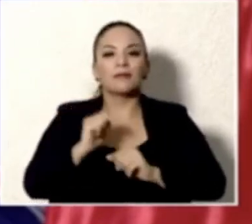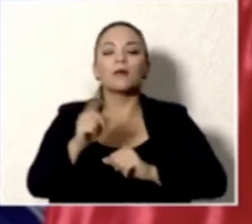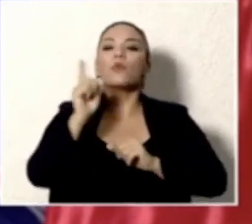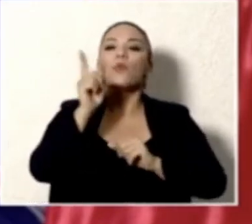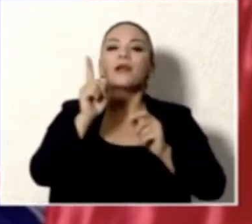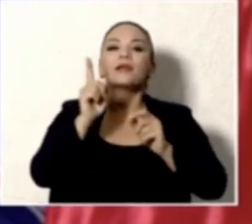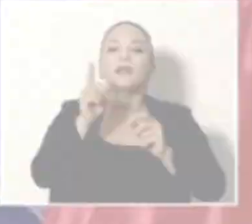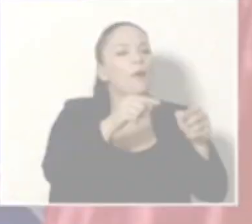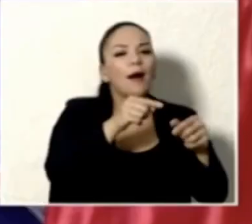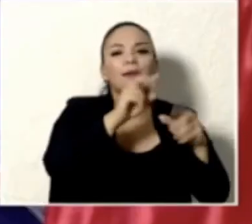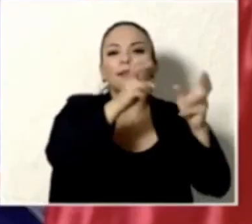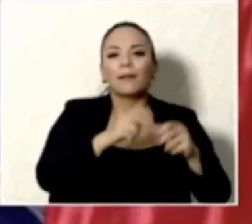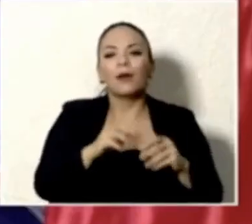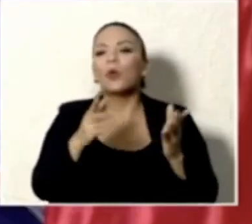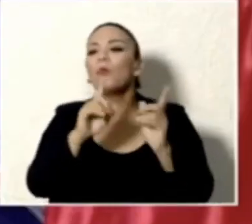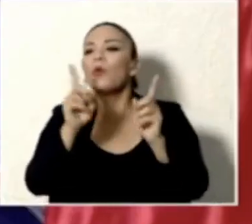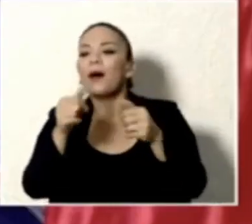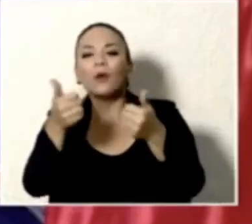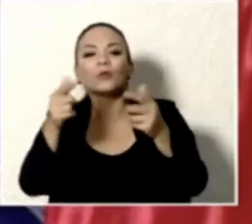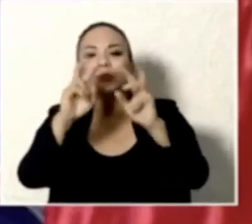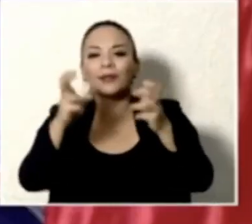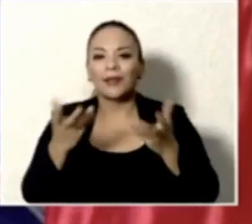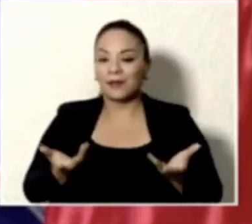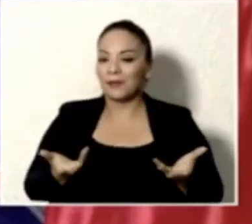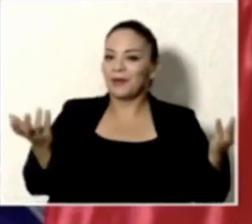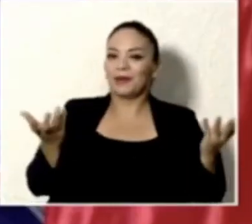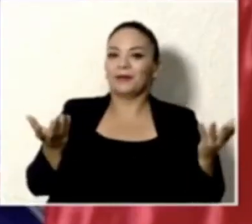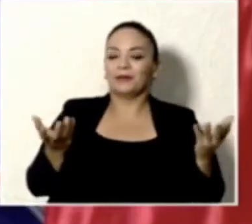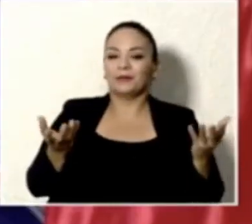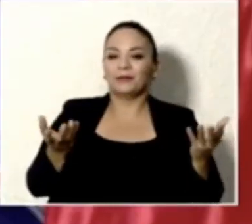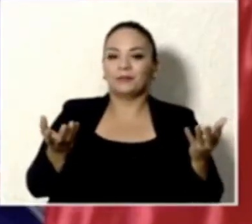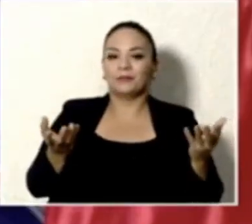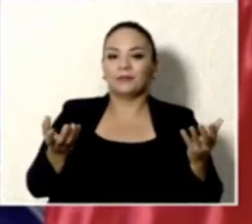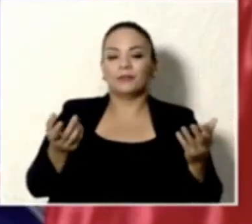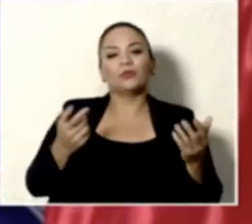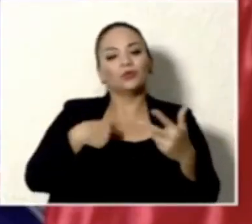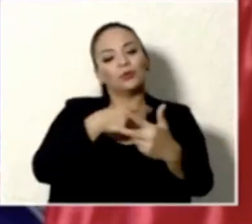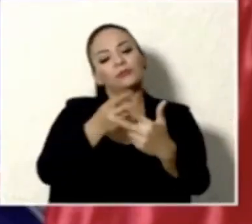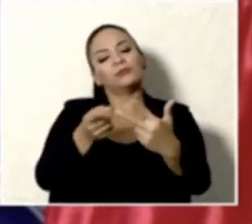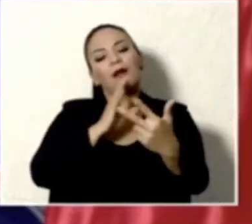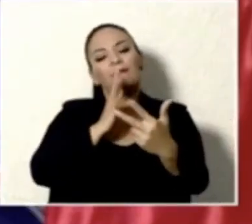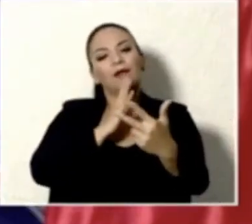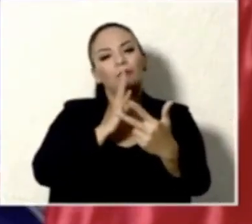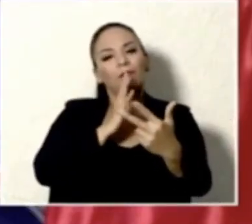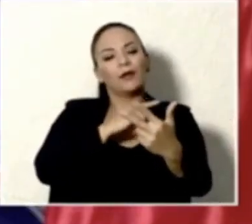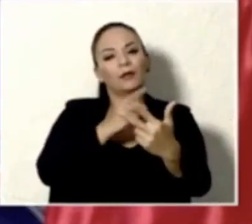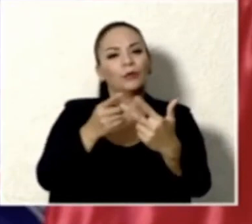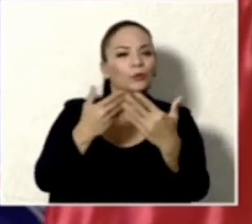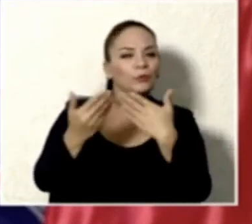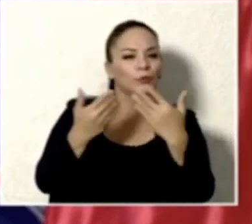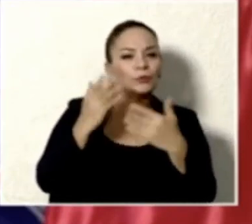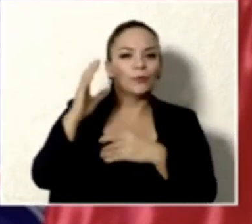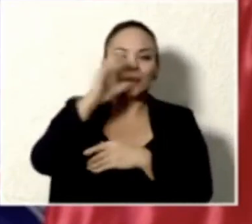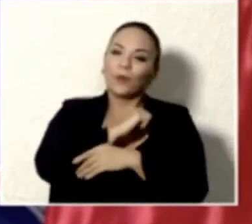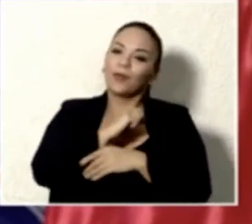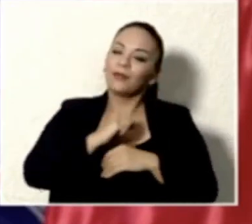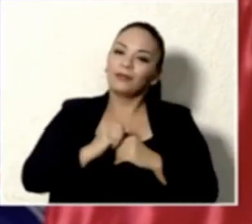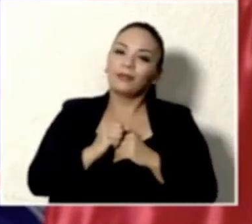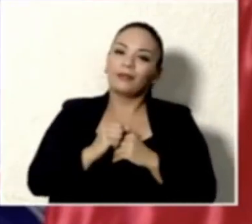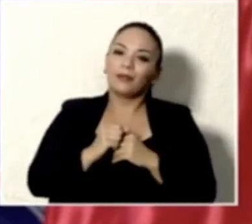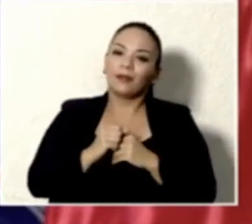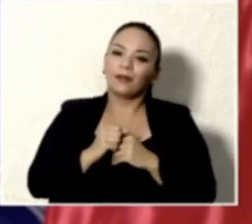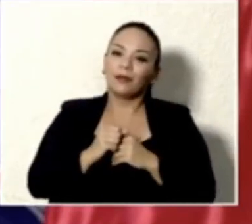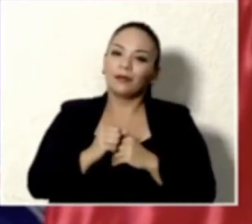la ruta. Y entonces, conversando con ellos, yo llegué al convencimiento